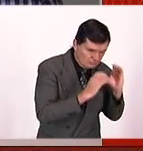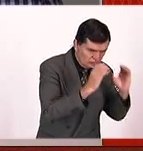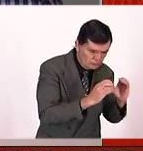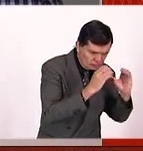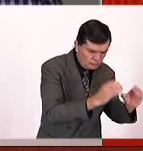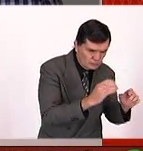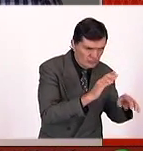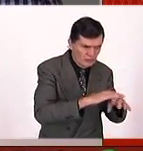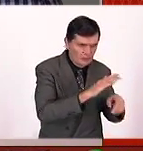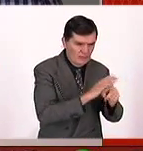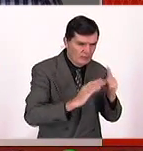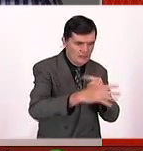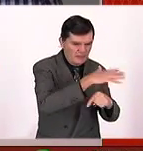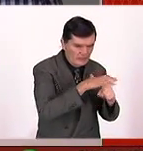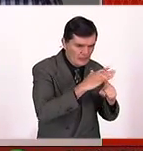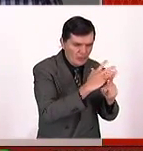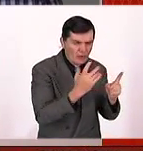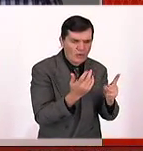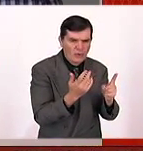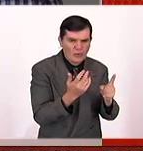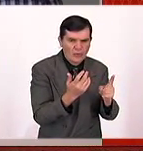conservación del medio ambiente?